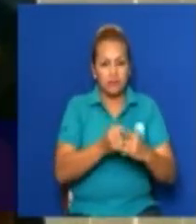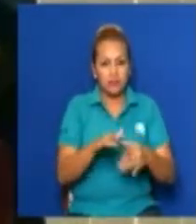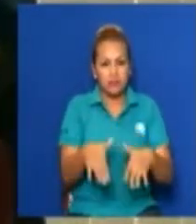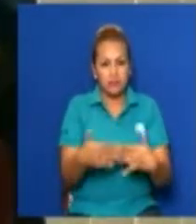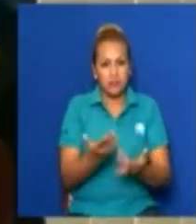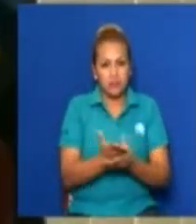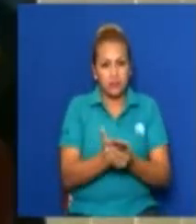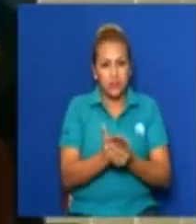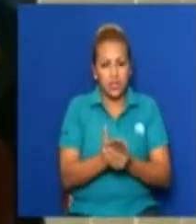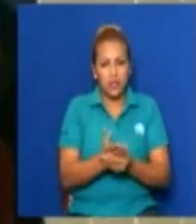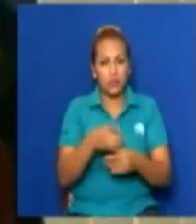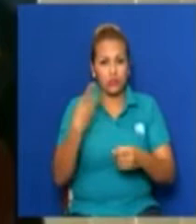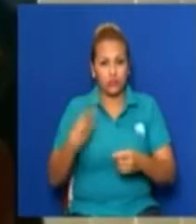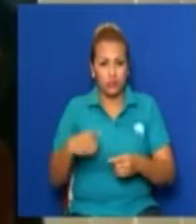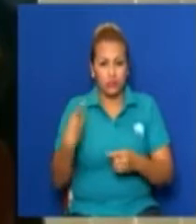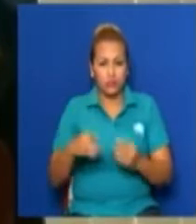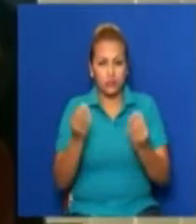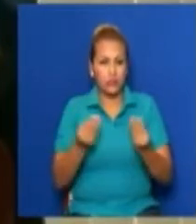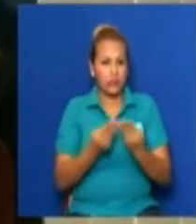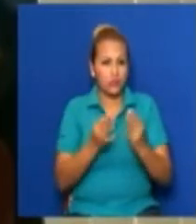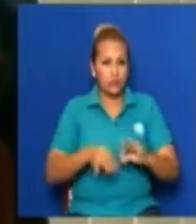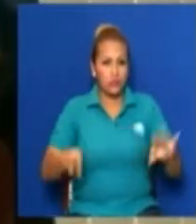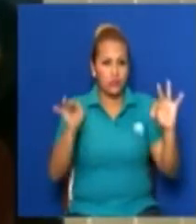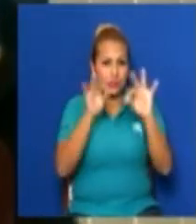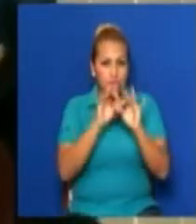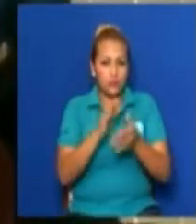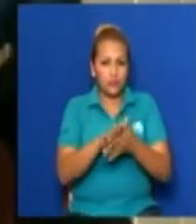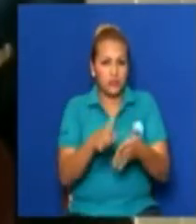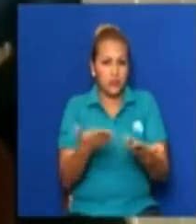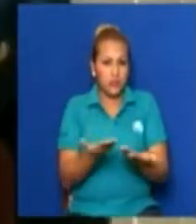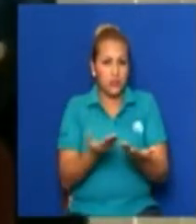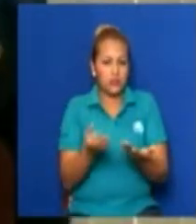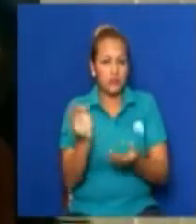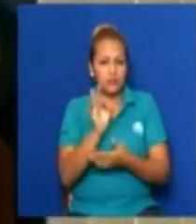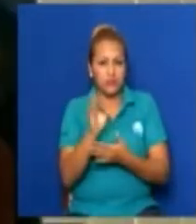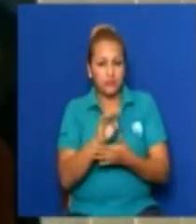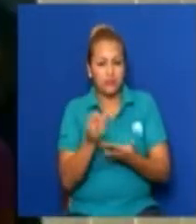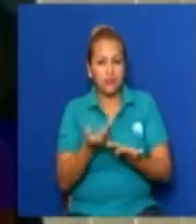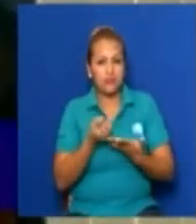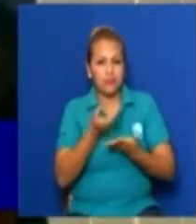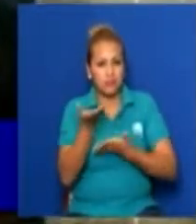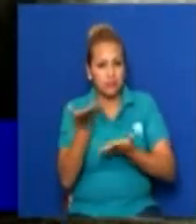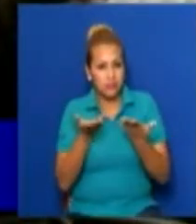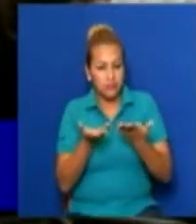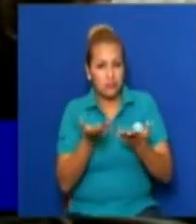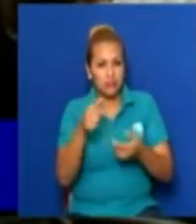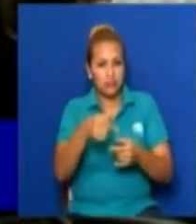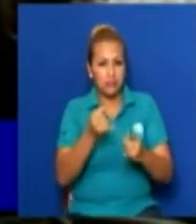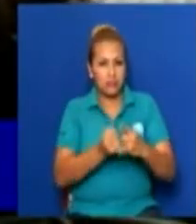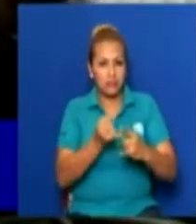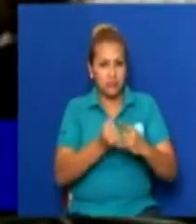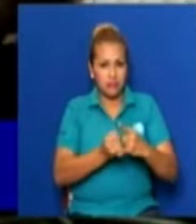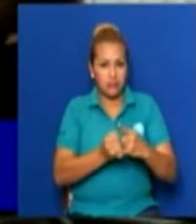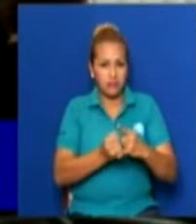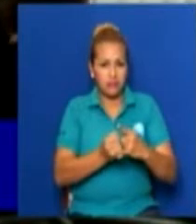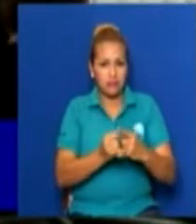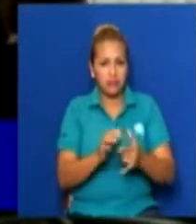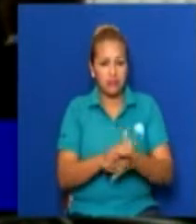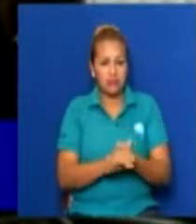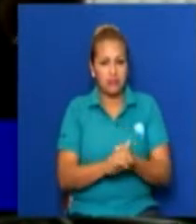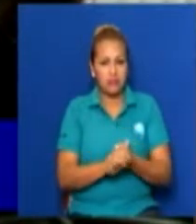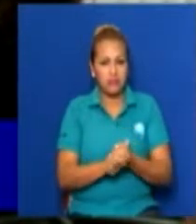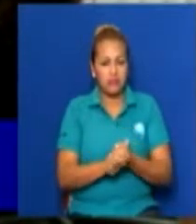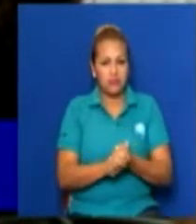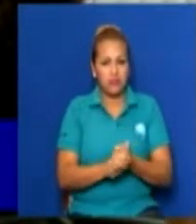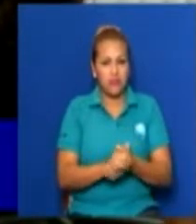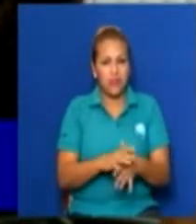remuneración, un derecho fundamental y expresión concreta del avance en la equidad de género, y que tiene